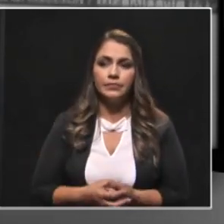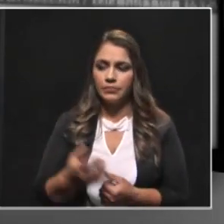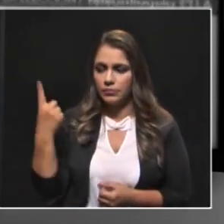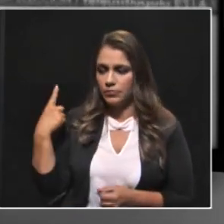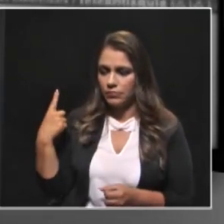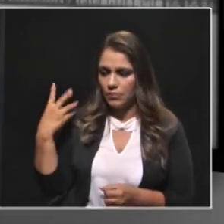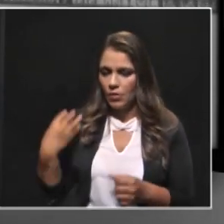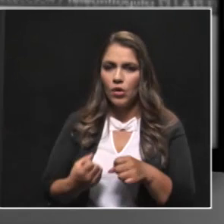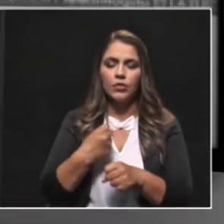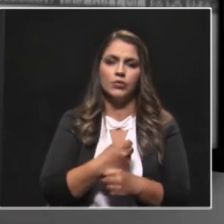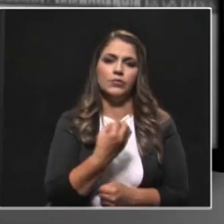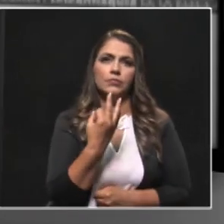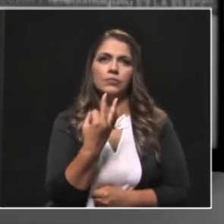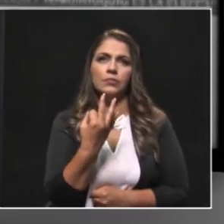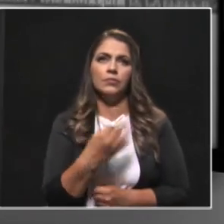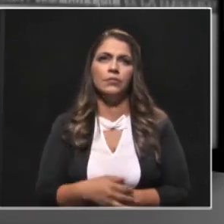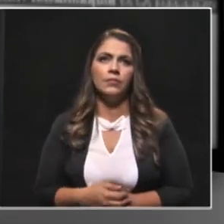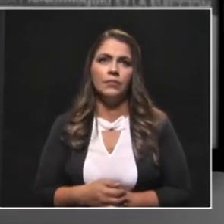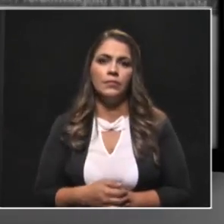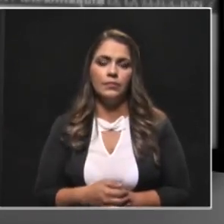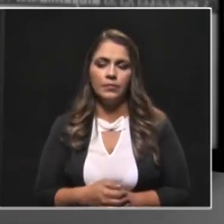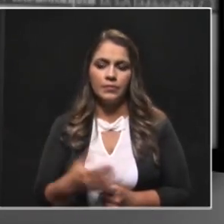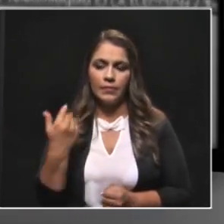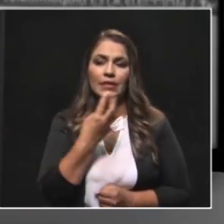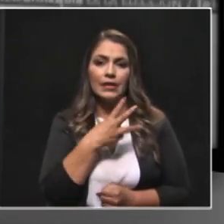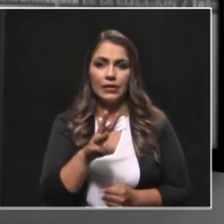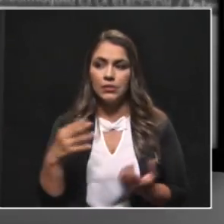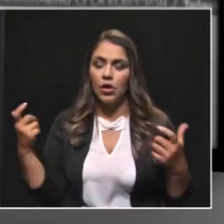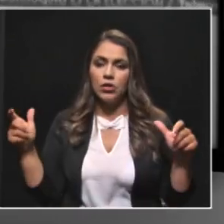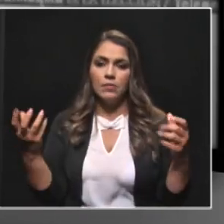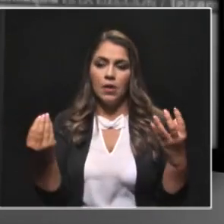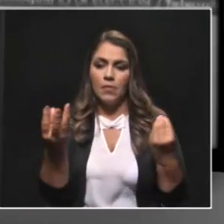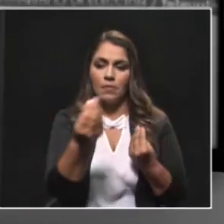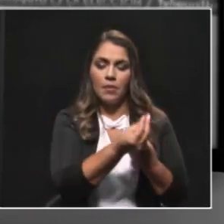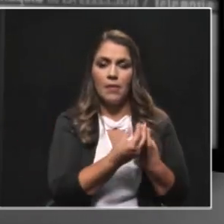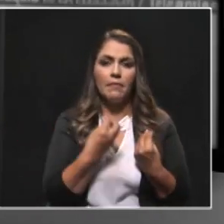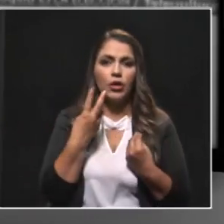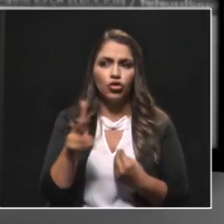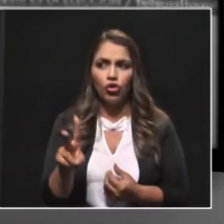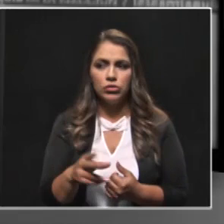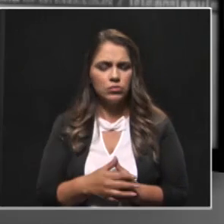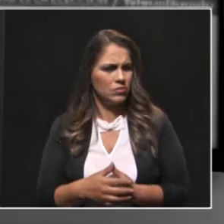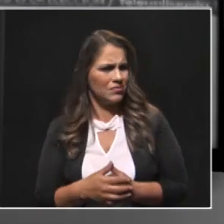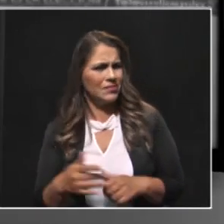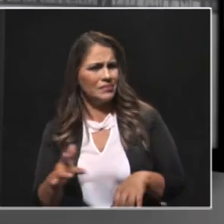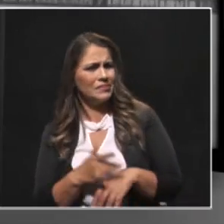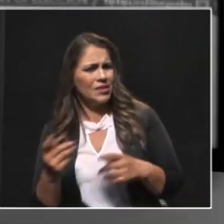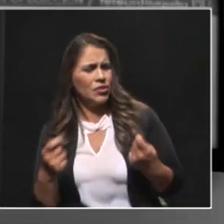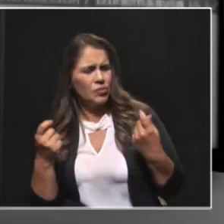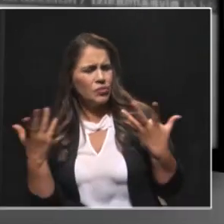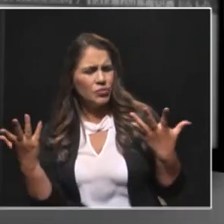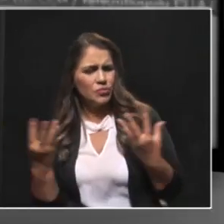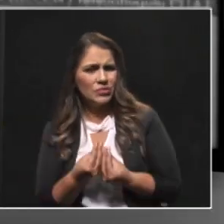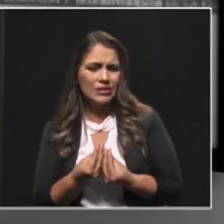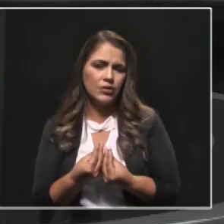3, ya retiró uno Luis Bernardo Vélez, pero quedaron 12. Y uno ve publicidad por todas partes y la gente dice, comenzó la campaña, que no ha comenzado.